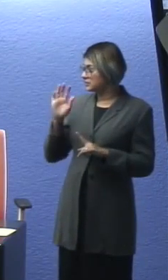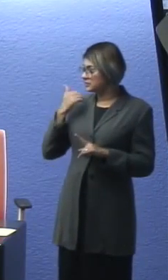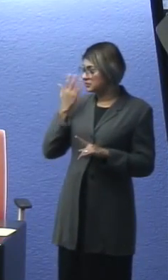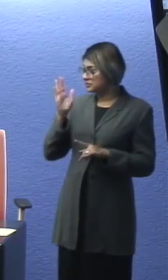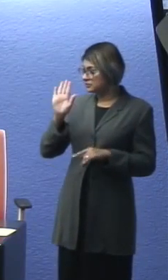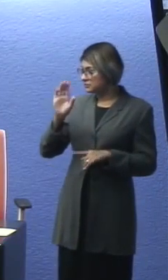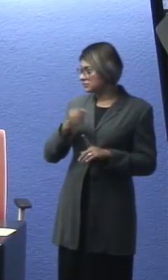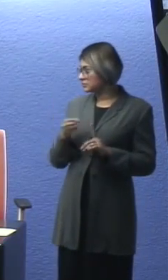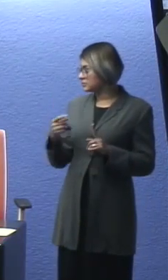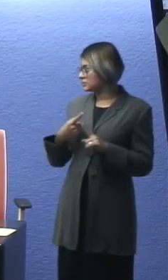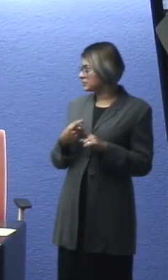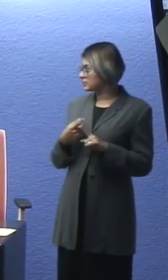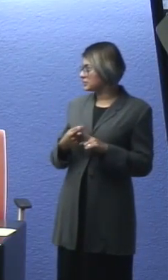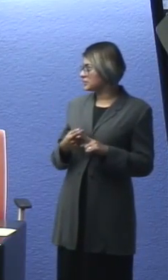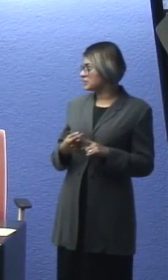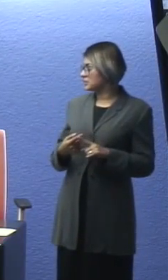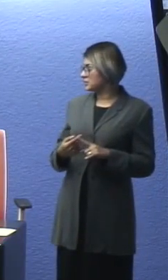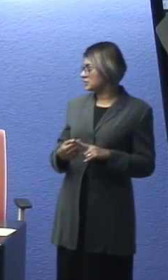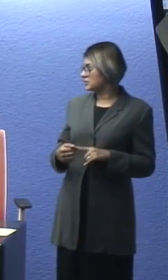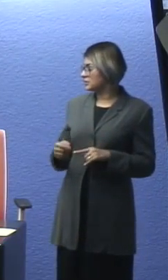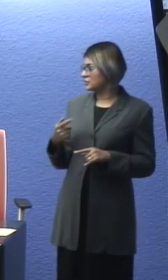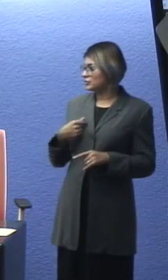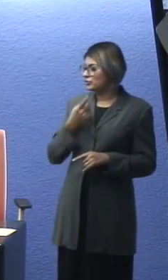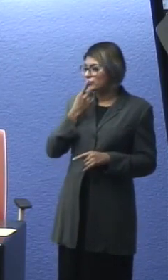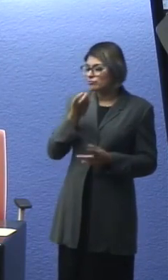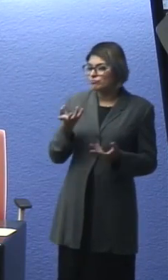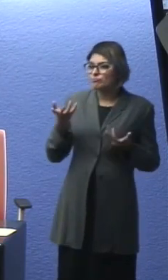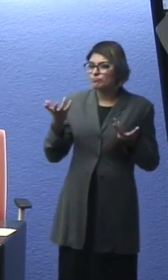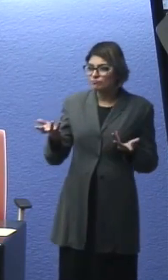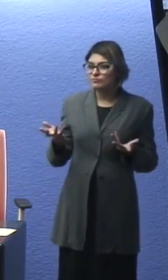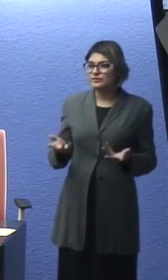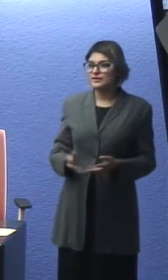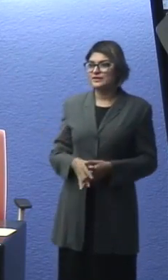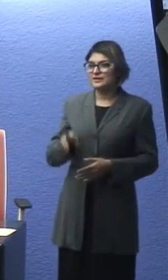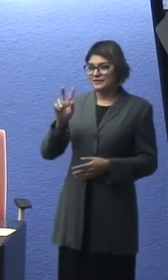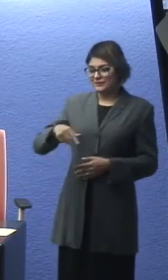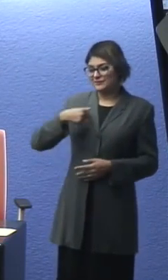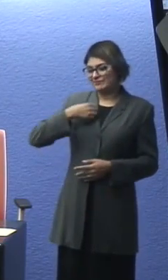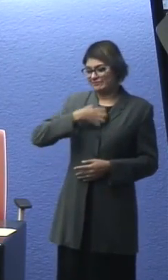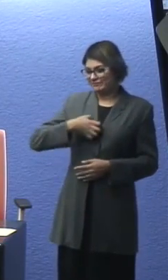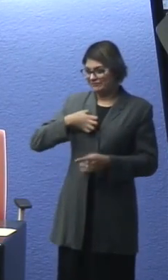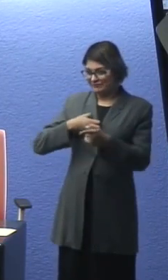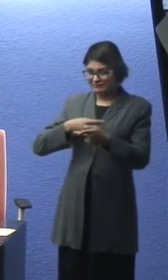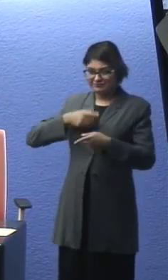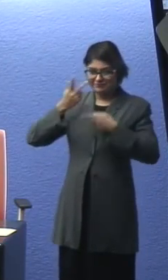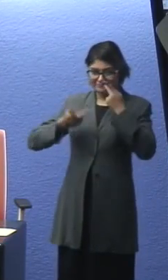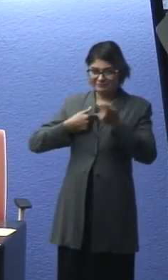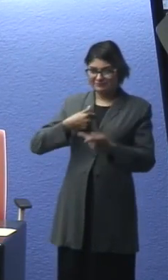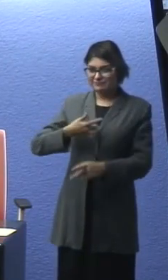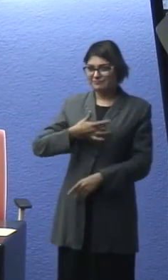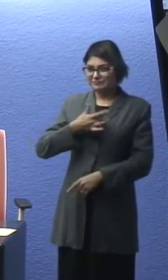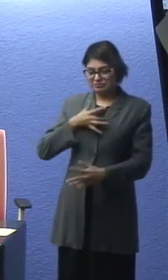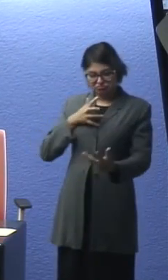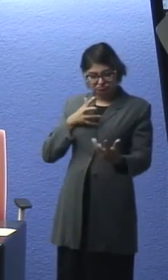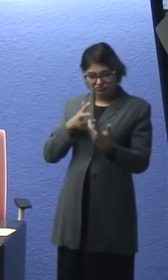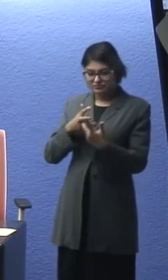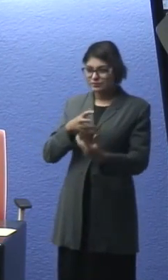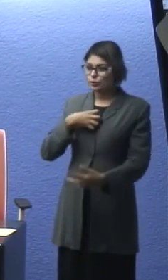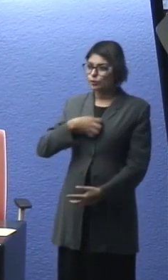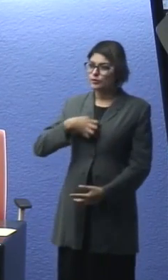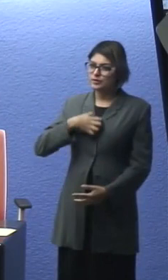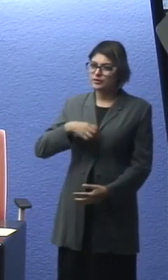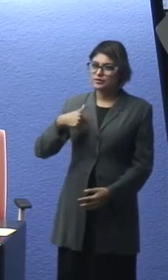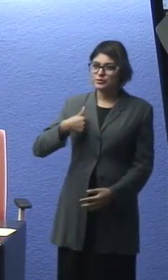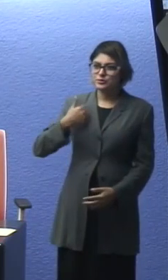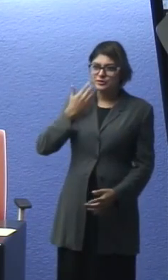quieran comentar. Pues es que te digo, estoy bastante contento con eso, y por eso mi propuesta es justo rescatar a